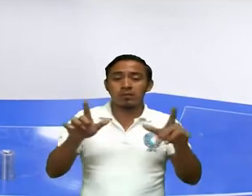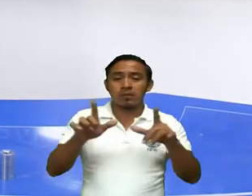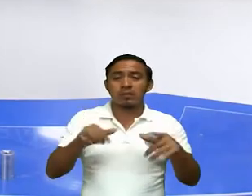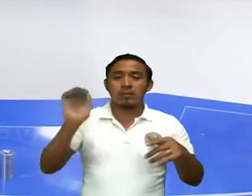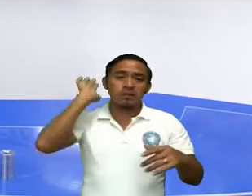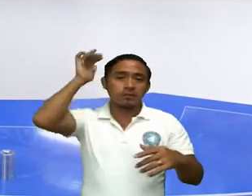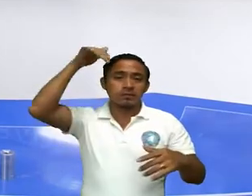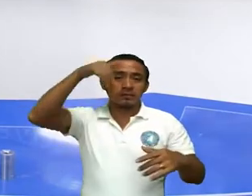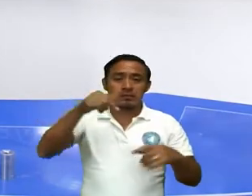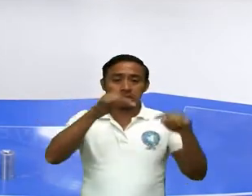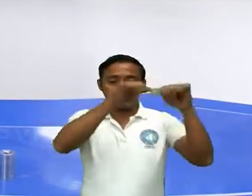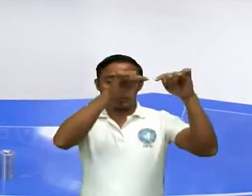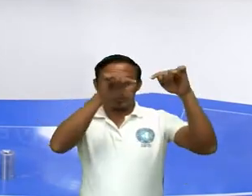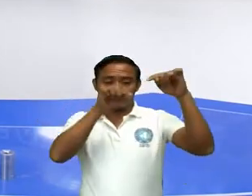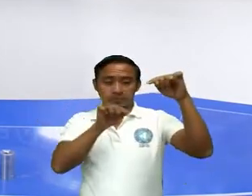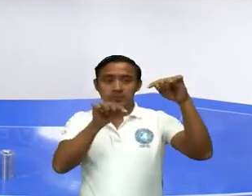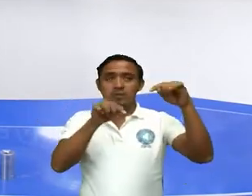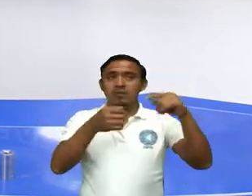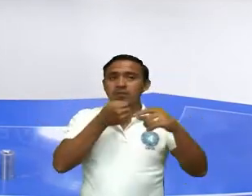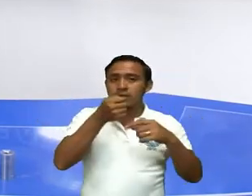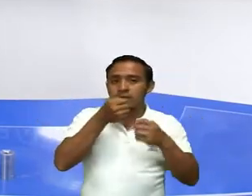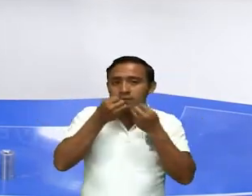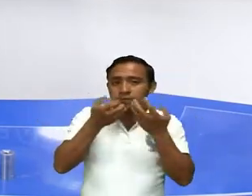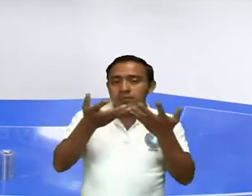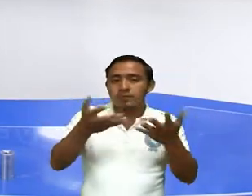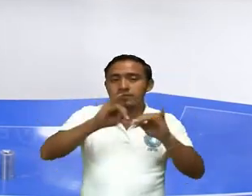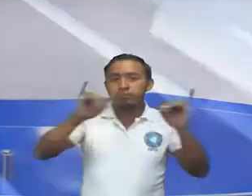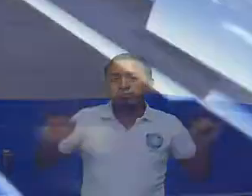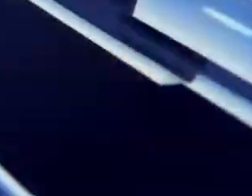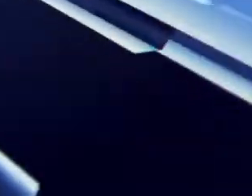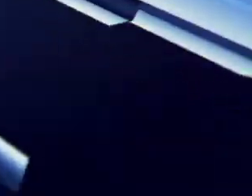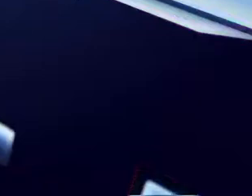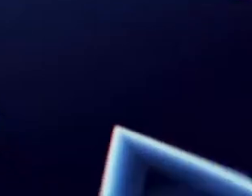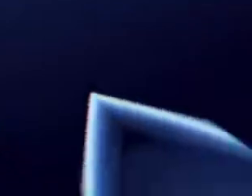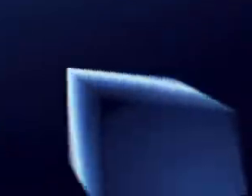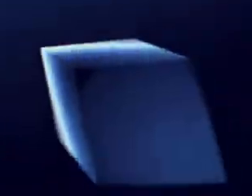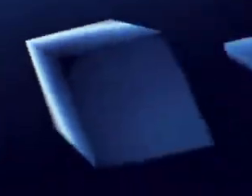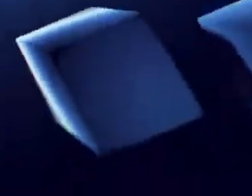de Argentina. Esto y más en las noticias internacionales.